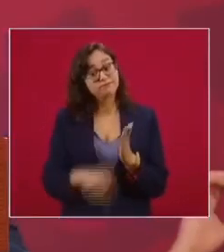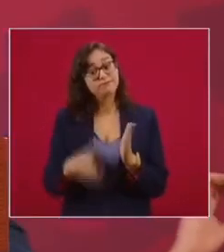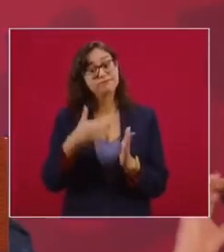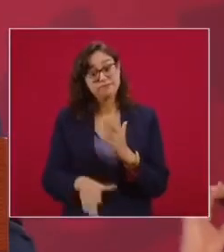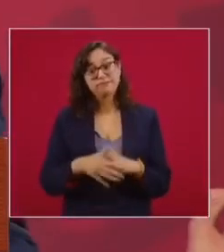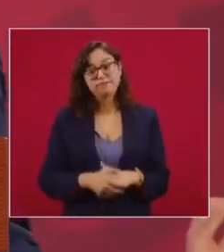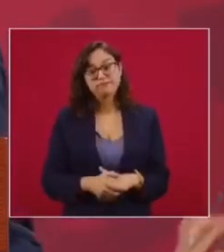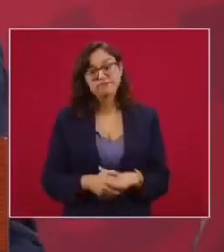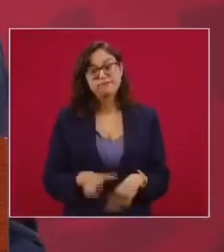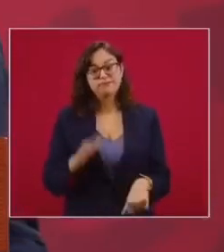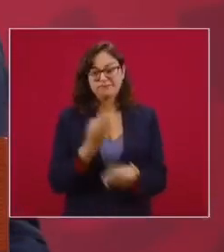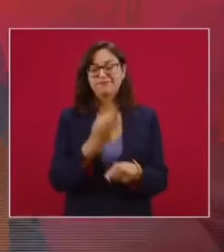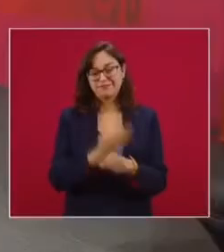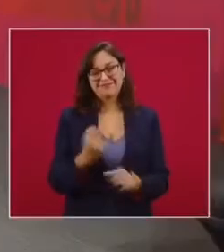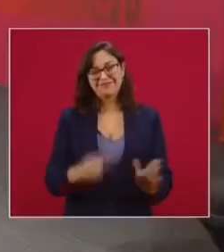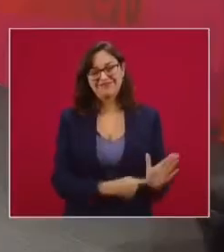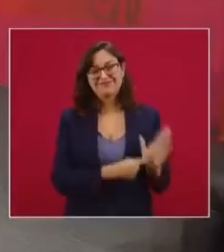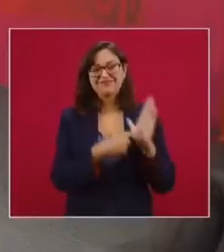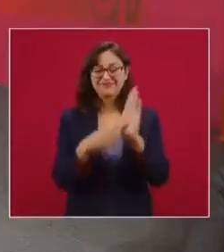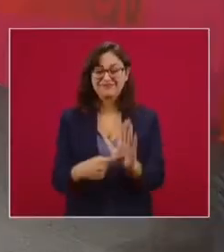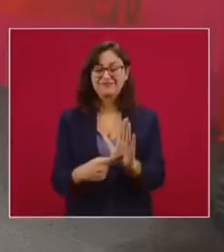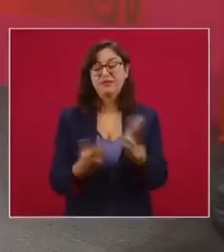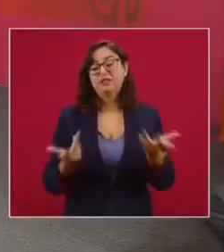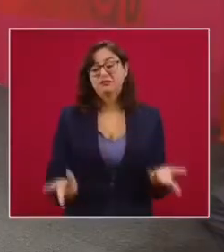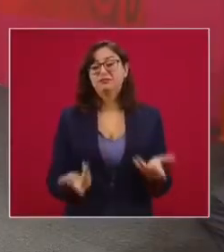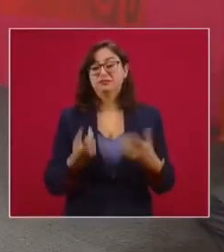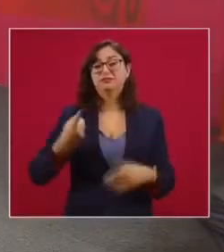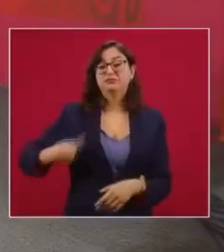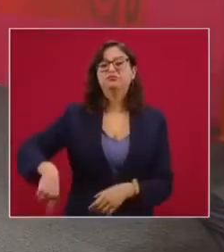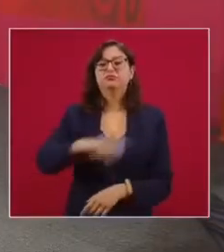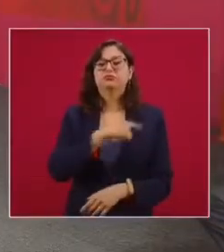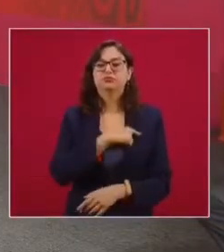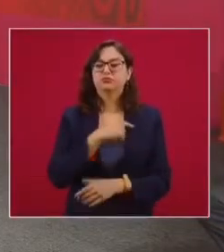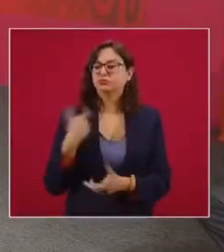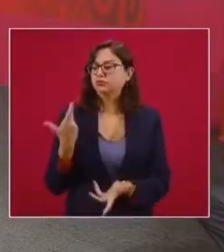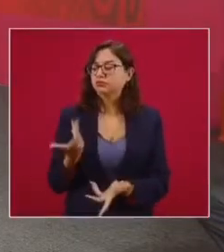van a ver cómo estamos.